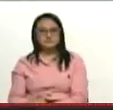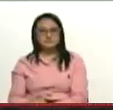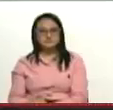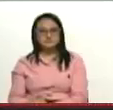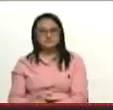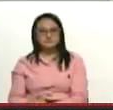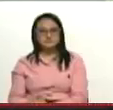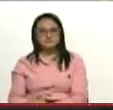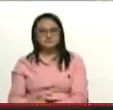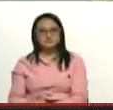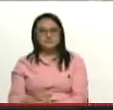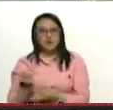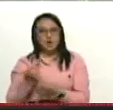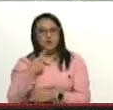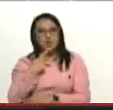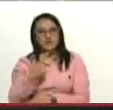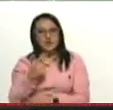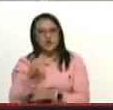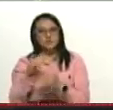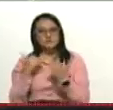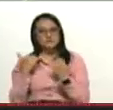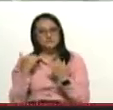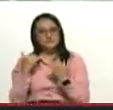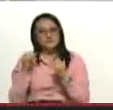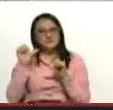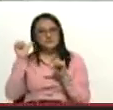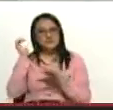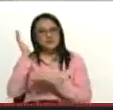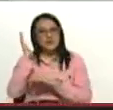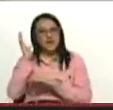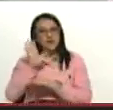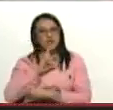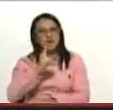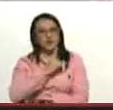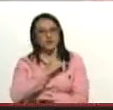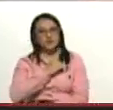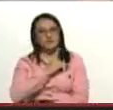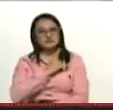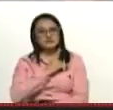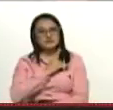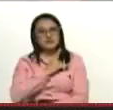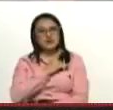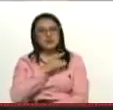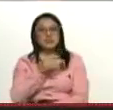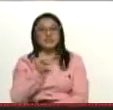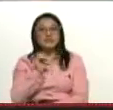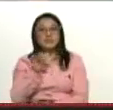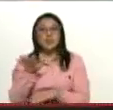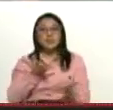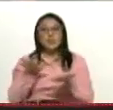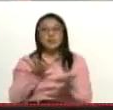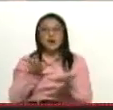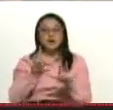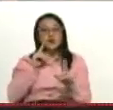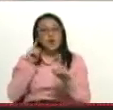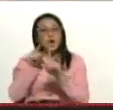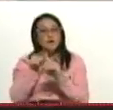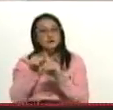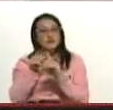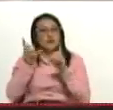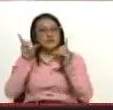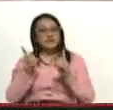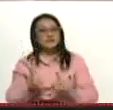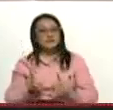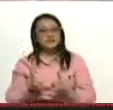como se dijo en un seminario en las universidades tenemos que movernos hacia la hacia las